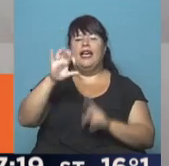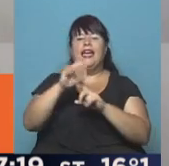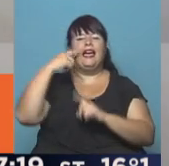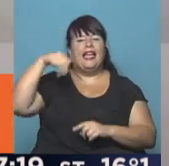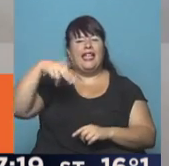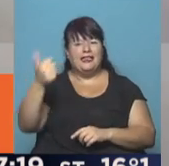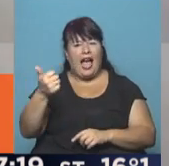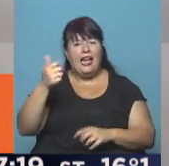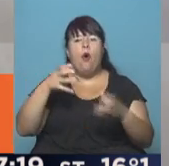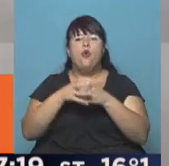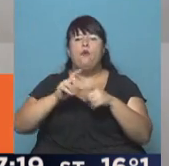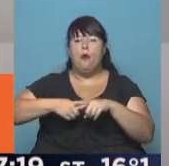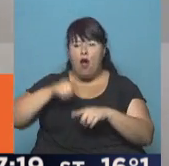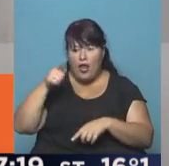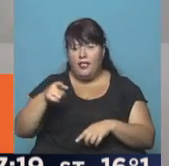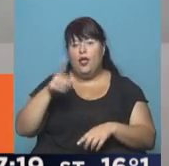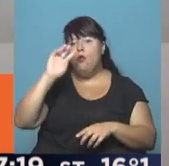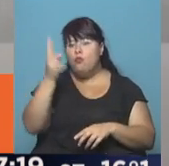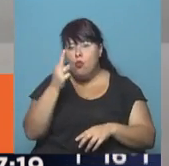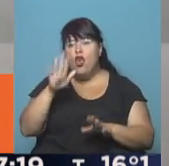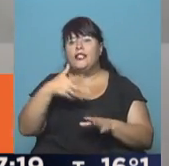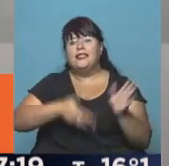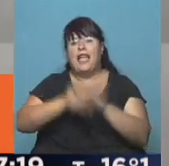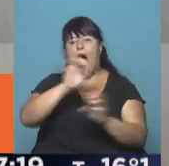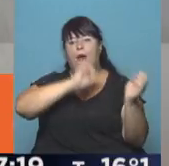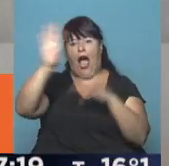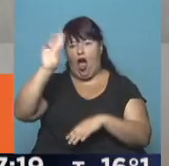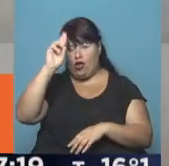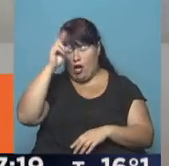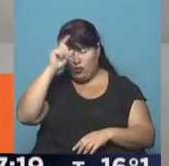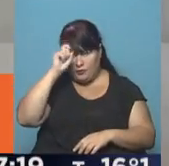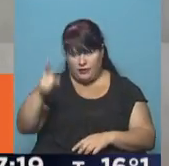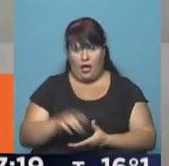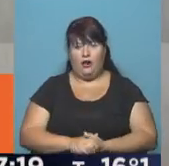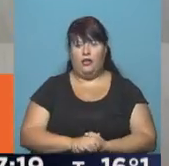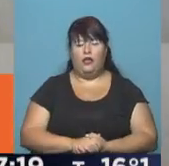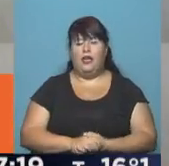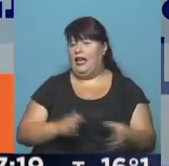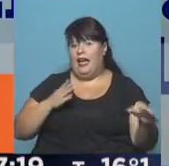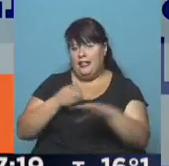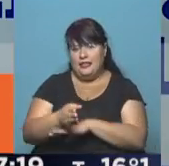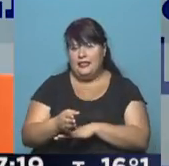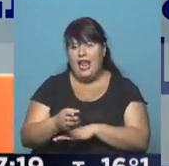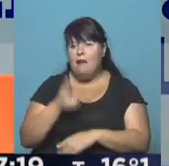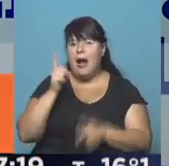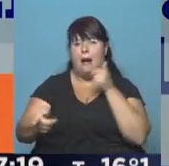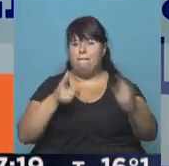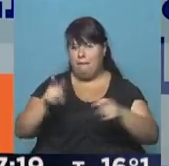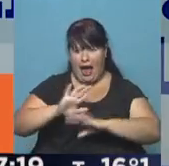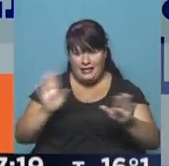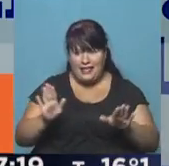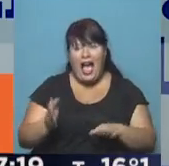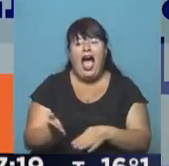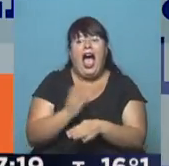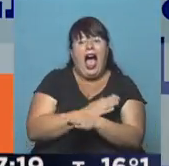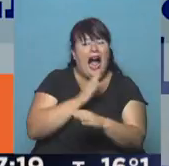Quintana, un dirigente que murió cuando era trasladado al hospital. Pero entraron a matar.